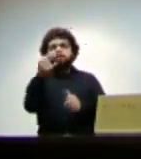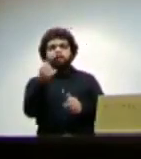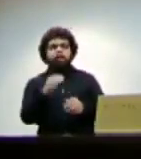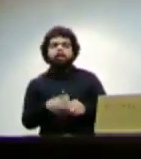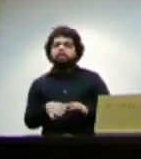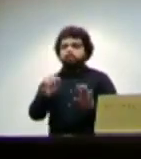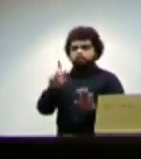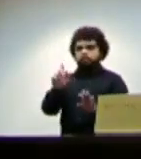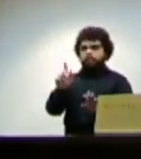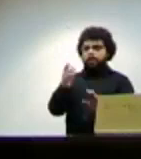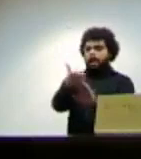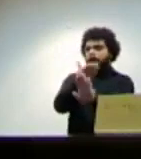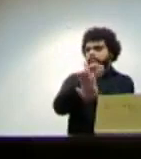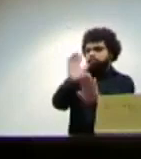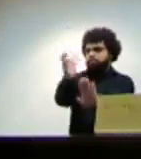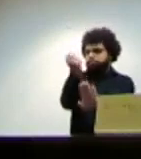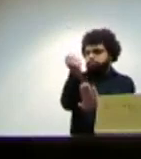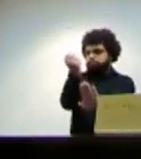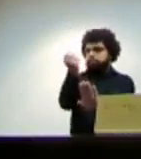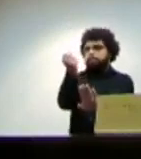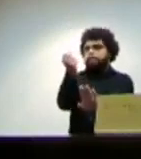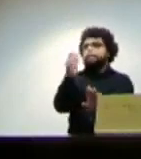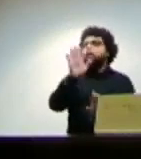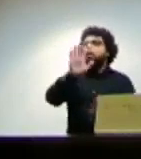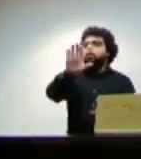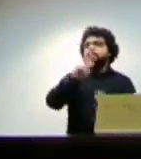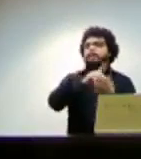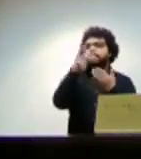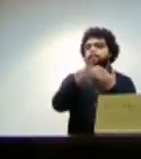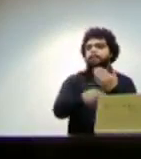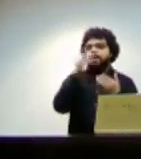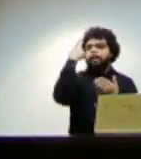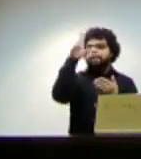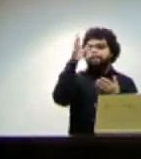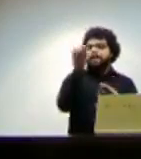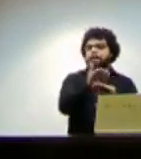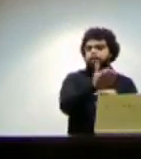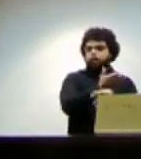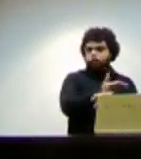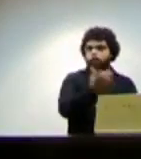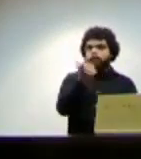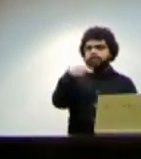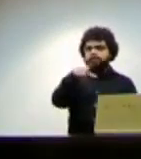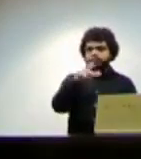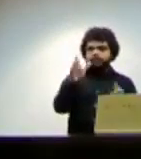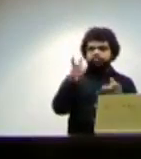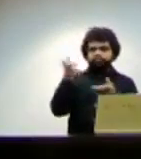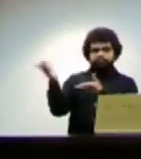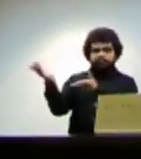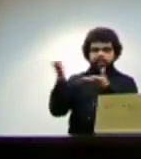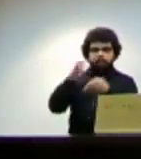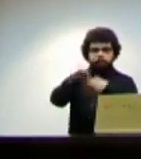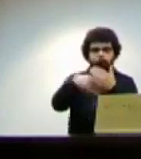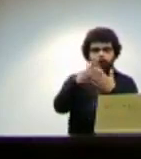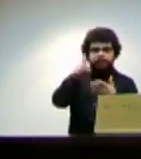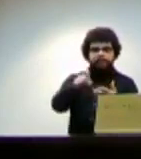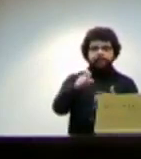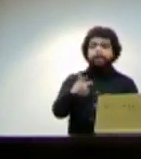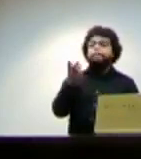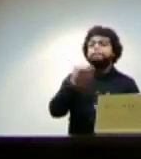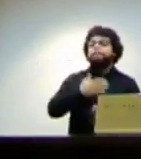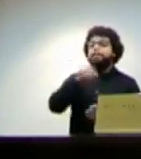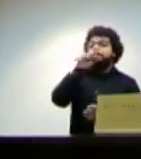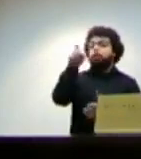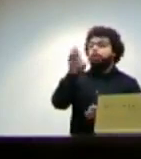unidades. Pero antes de llegar allá, usted prepara el programa de mejoras capitales, ellos le dan todas esas necesidades. Además, la pregunta mía fue directa de